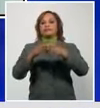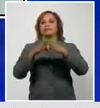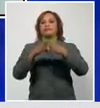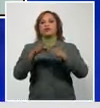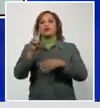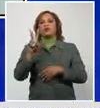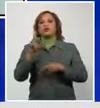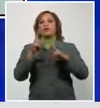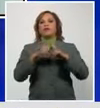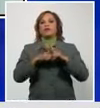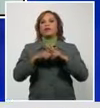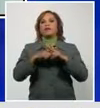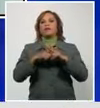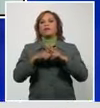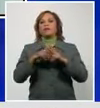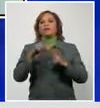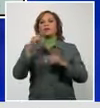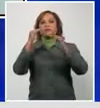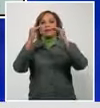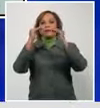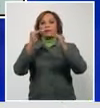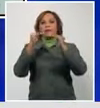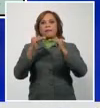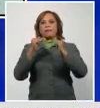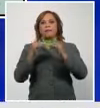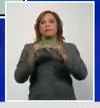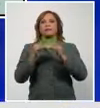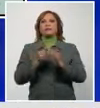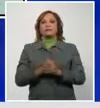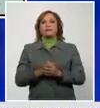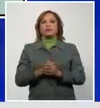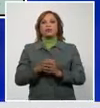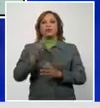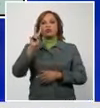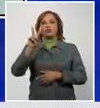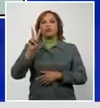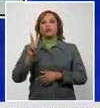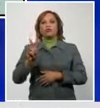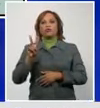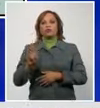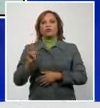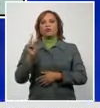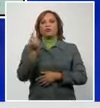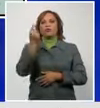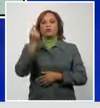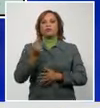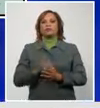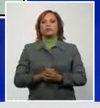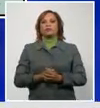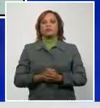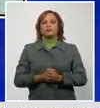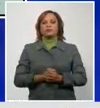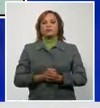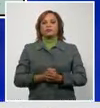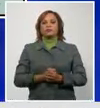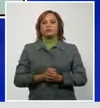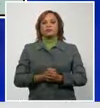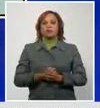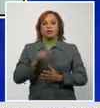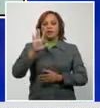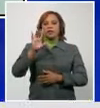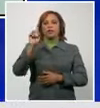Bayamo, 2 de Buey Arriba, 2 de Jiguaní, 1 de Bartolomé Mazó, 51 de